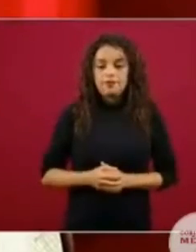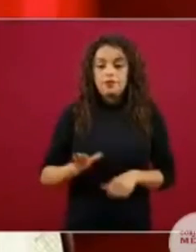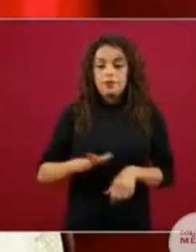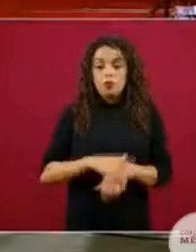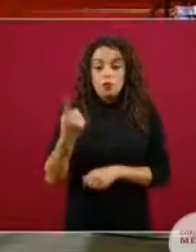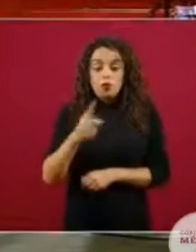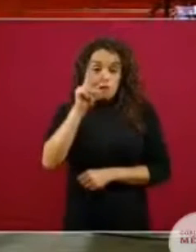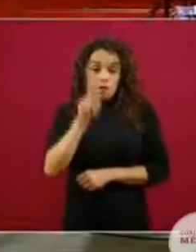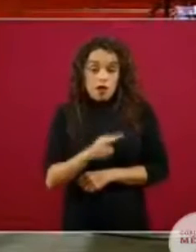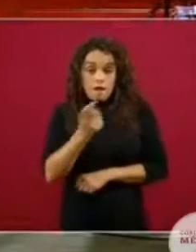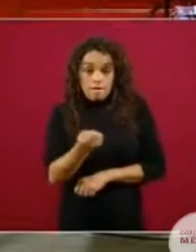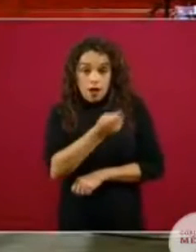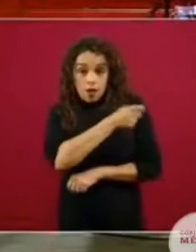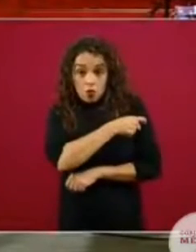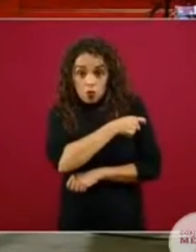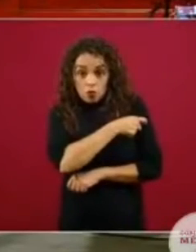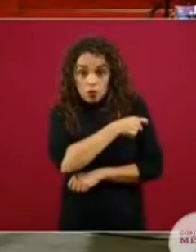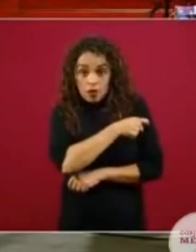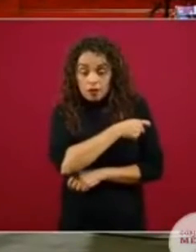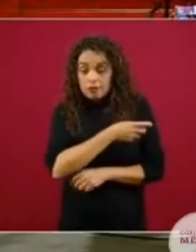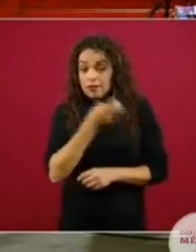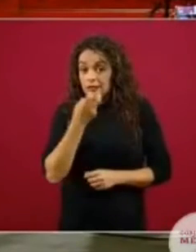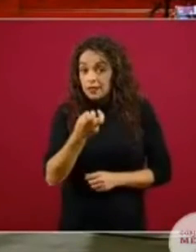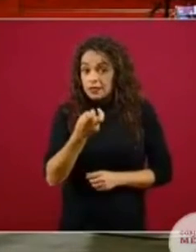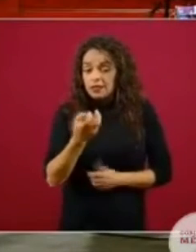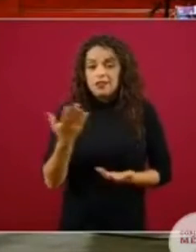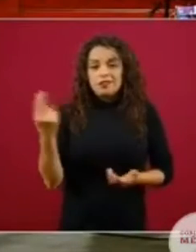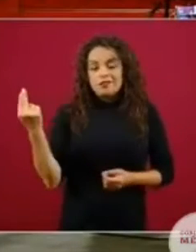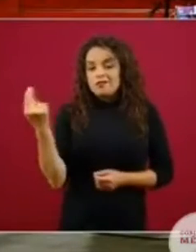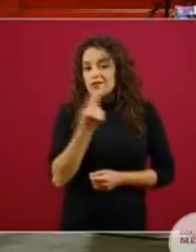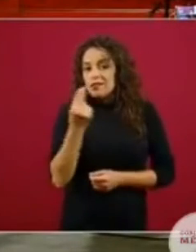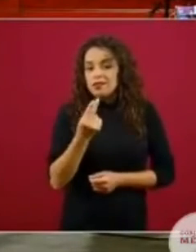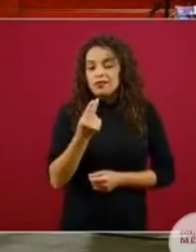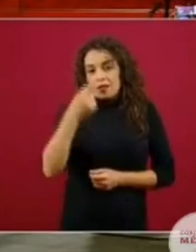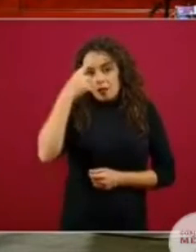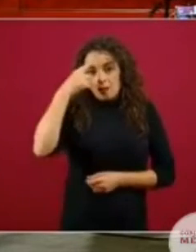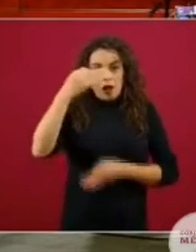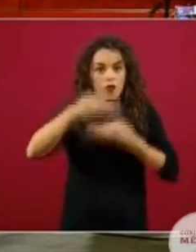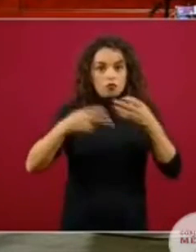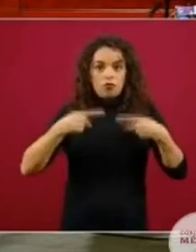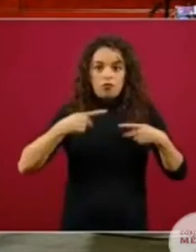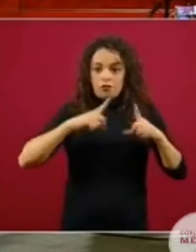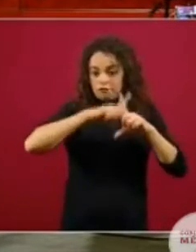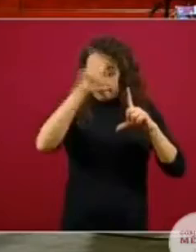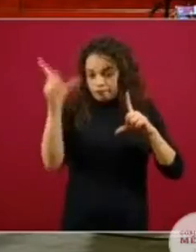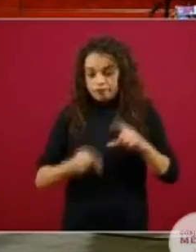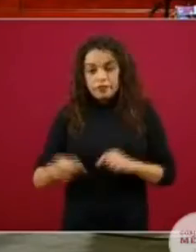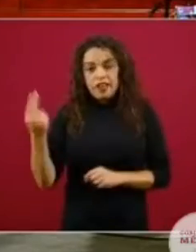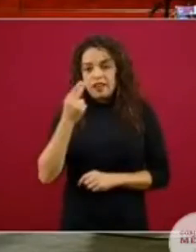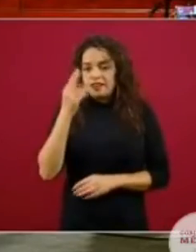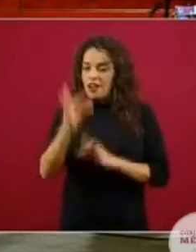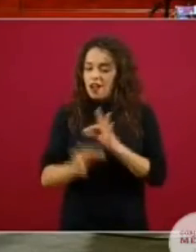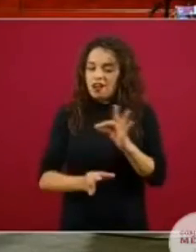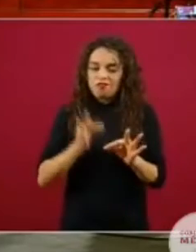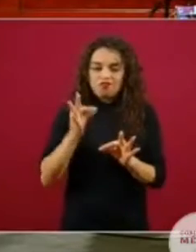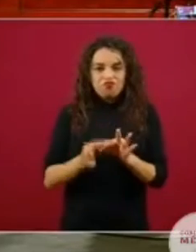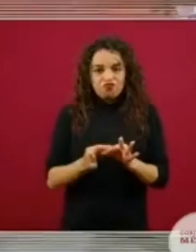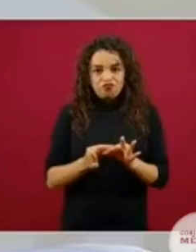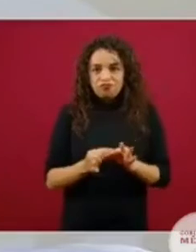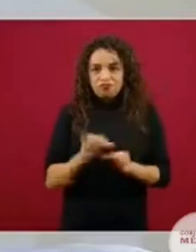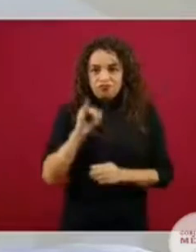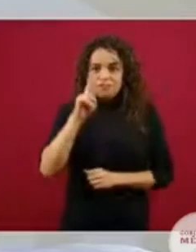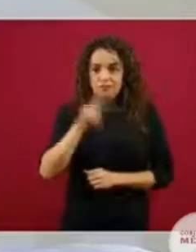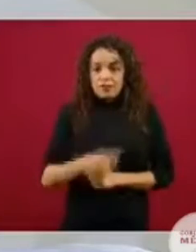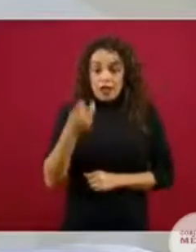vacunas son una un bien de la nación y tenemos que cumplir con ella entonces esto cambia muy